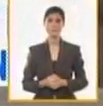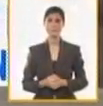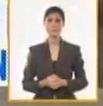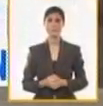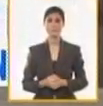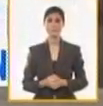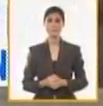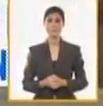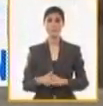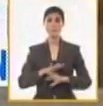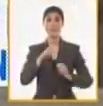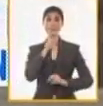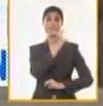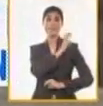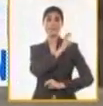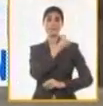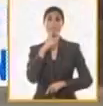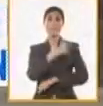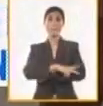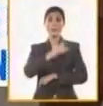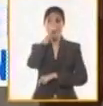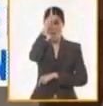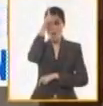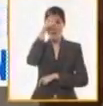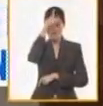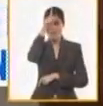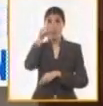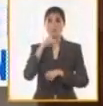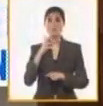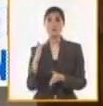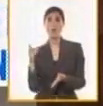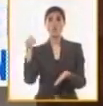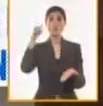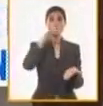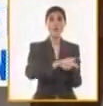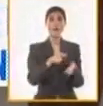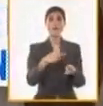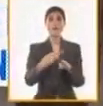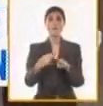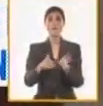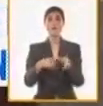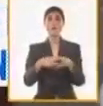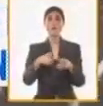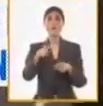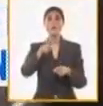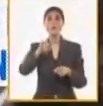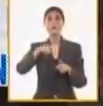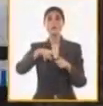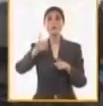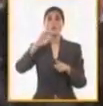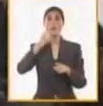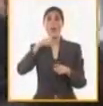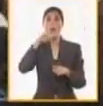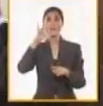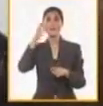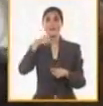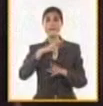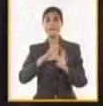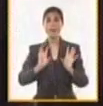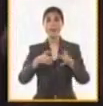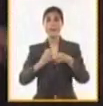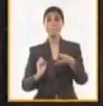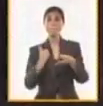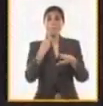El canciller alemán Friedrich Merz ha llegado a Lituania para inaugurar la primera unidad militar permanente de Berlín en el extranjero desde la Segunda